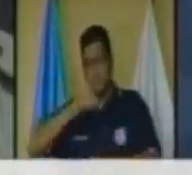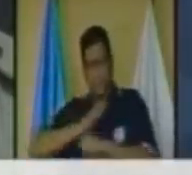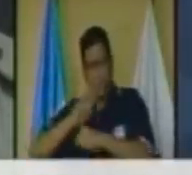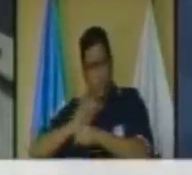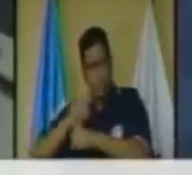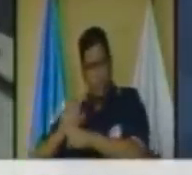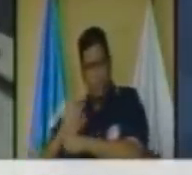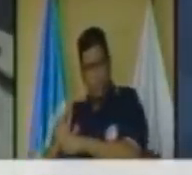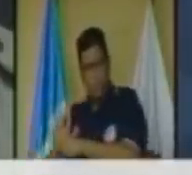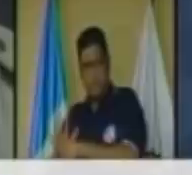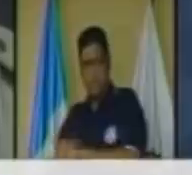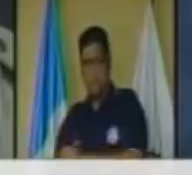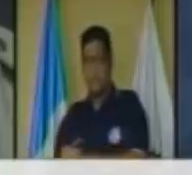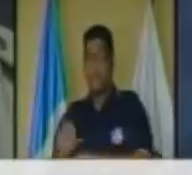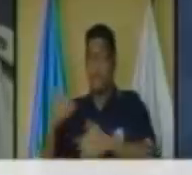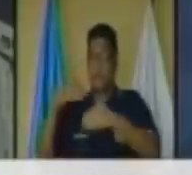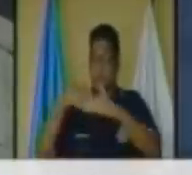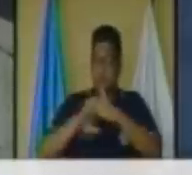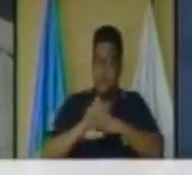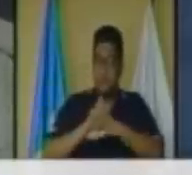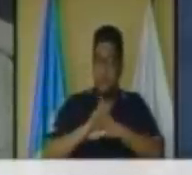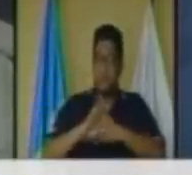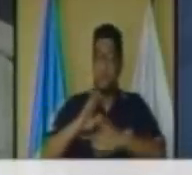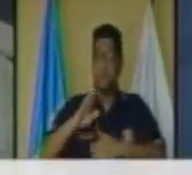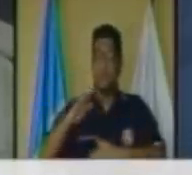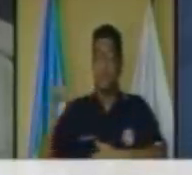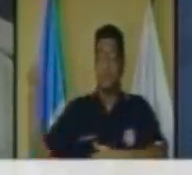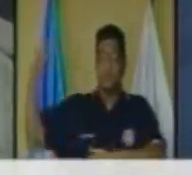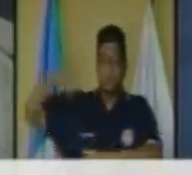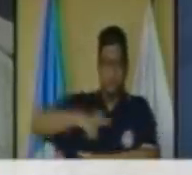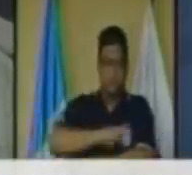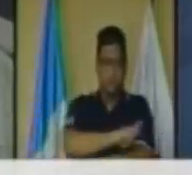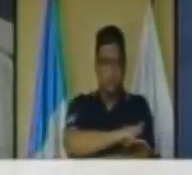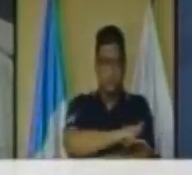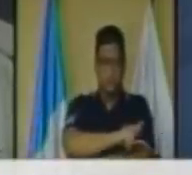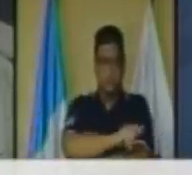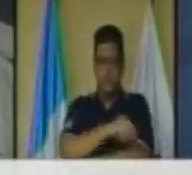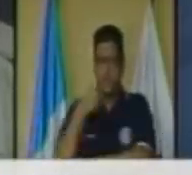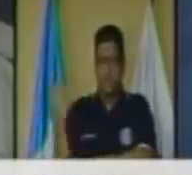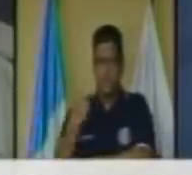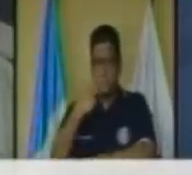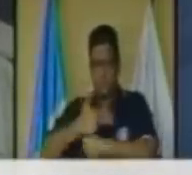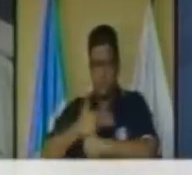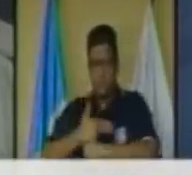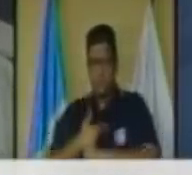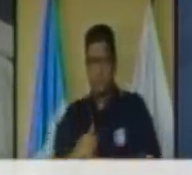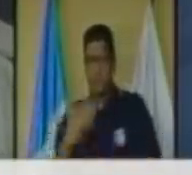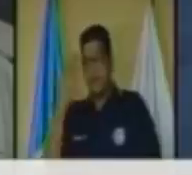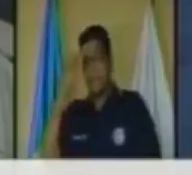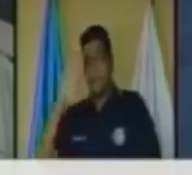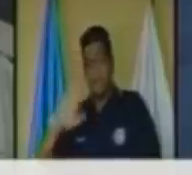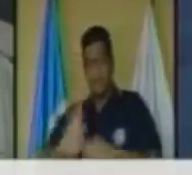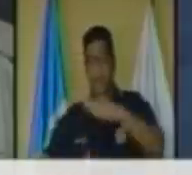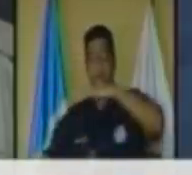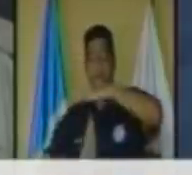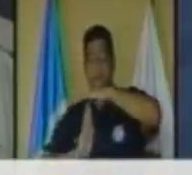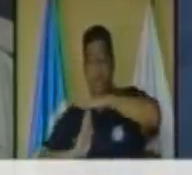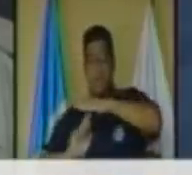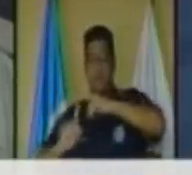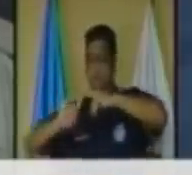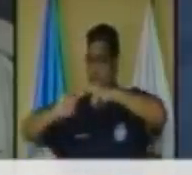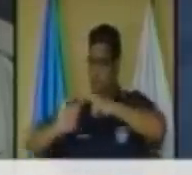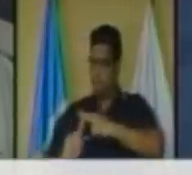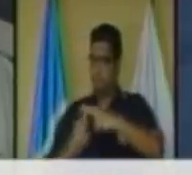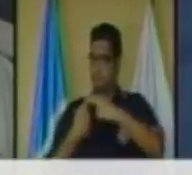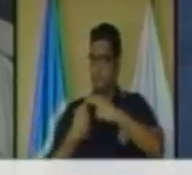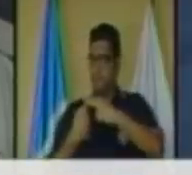aeropuerto y a nivel nacional. Por un lado y por otro, a partir de mañana al mediodía se activa